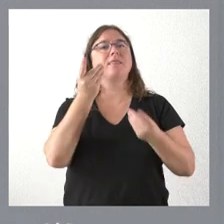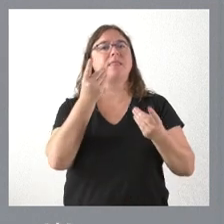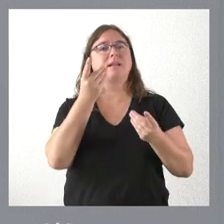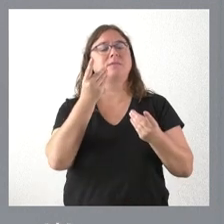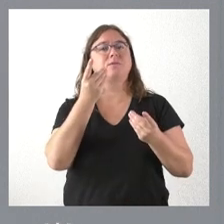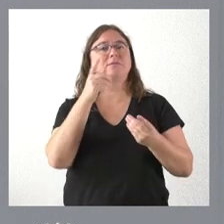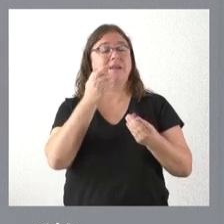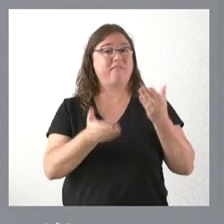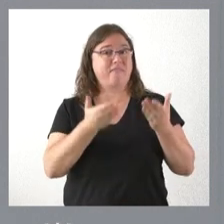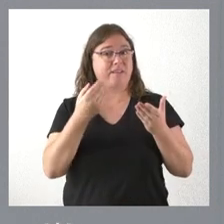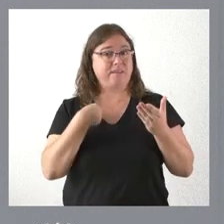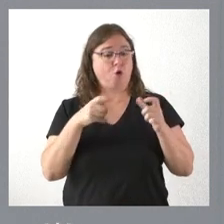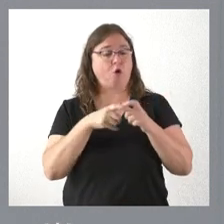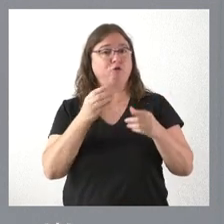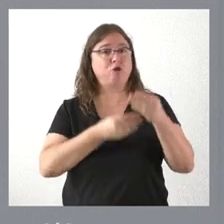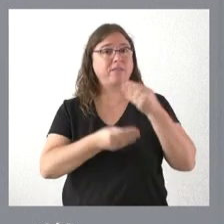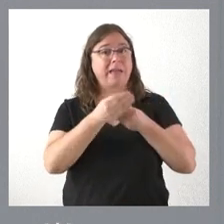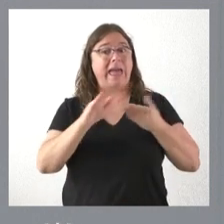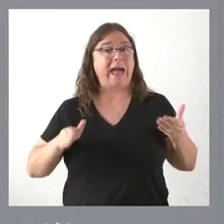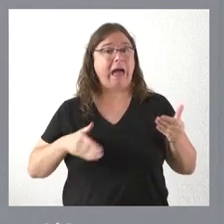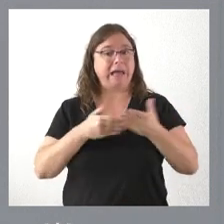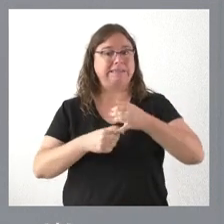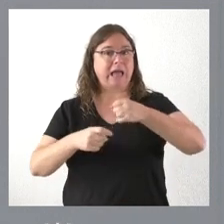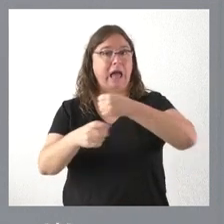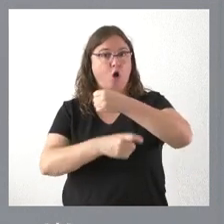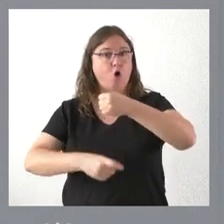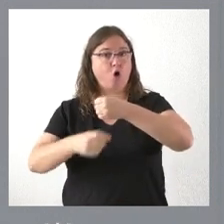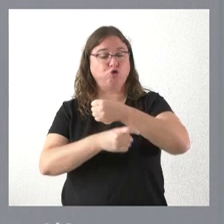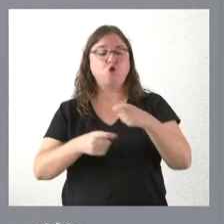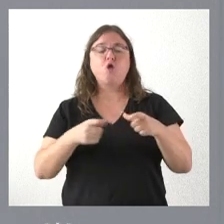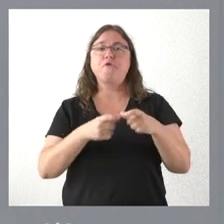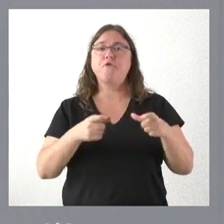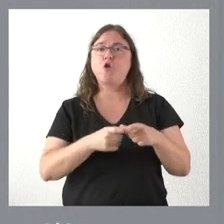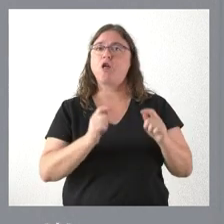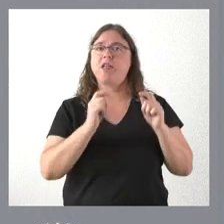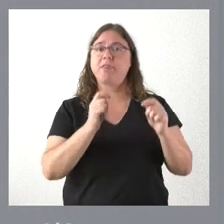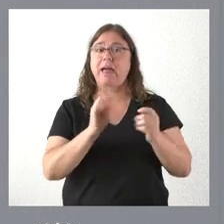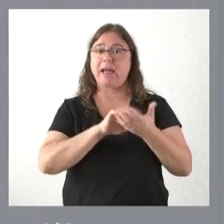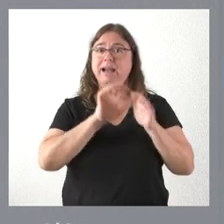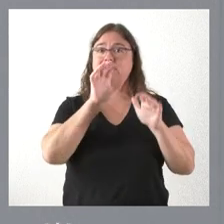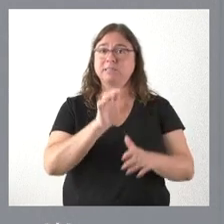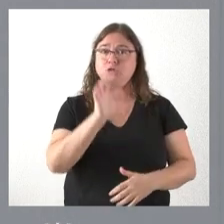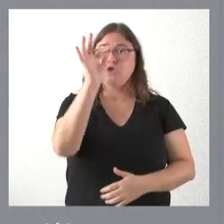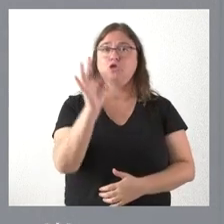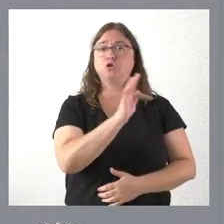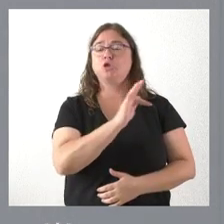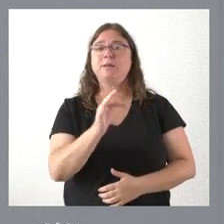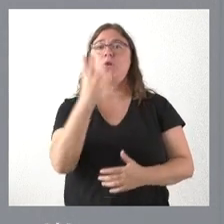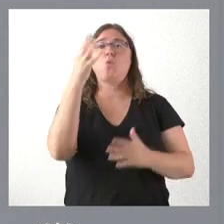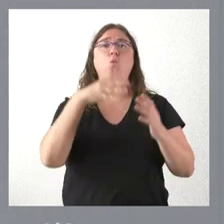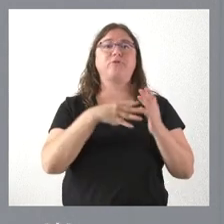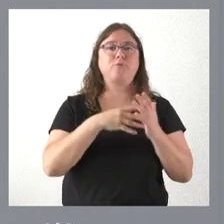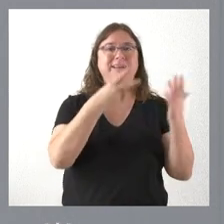este balance del Bono nacimiento hasta agosto el número de bonos concedidos en Castilla y león han sido